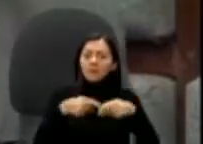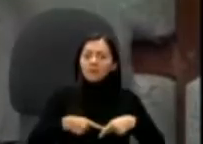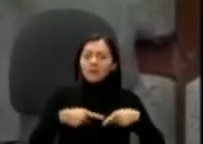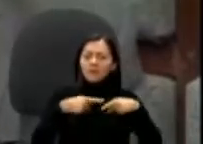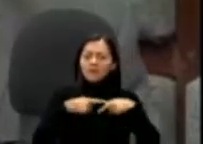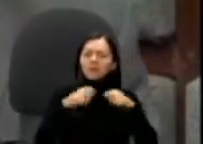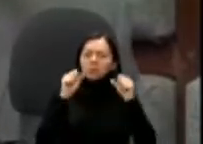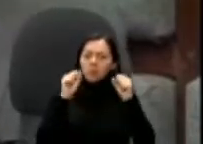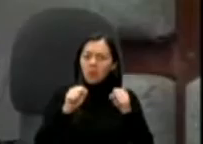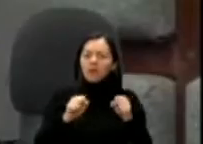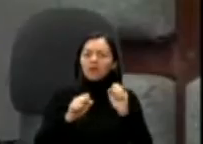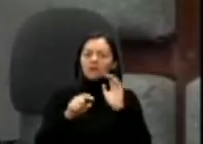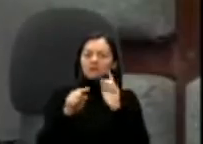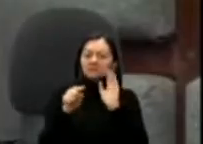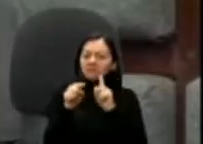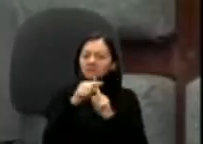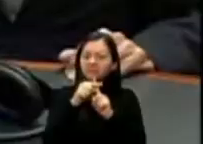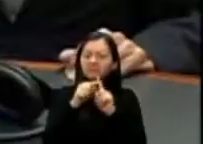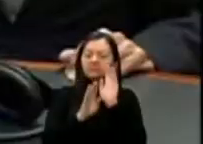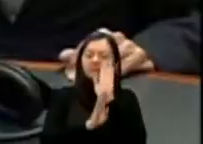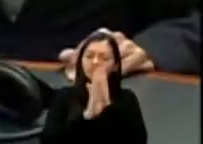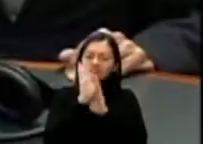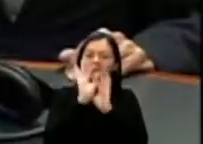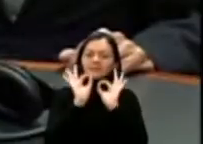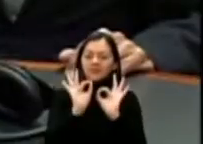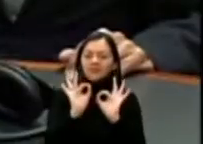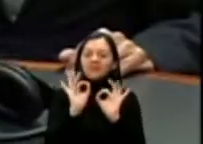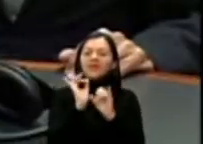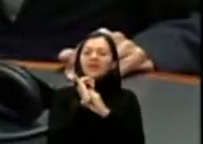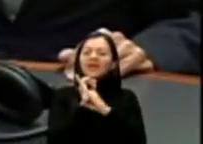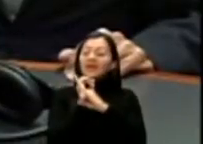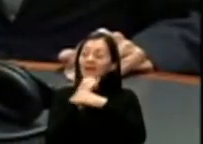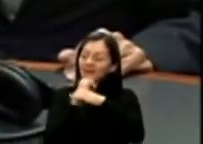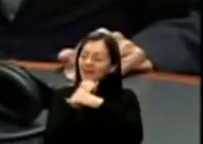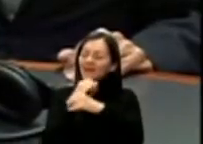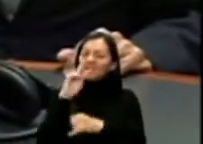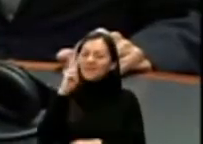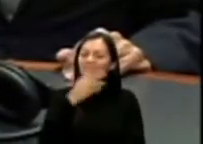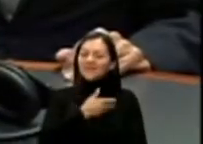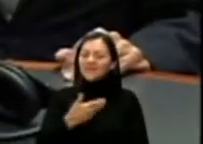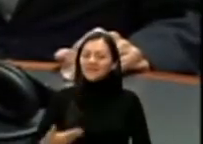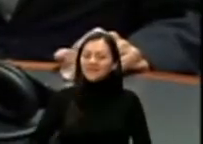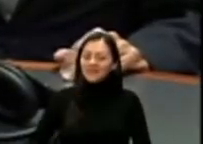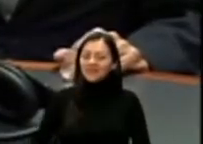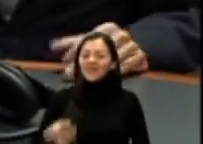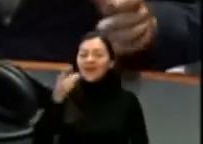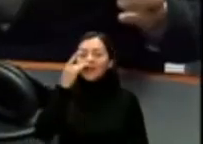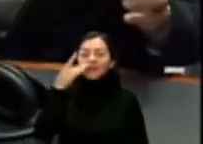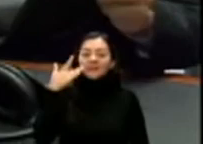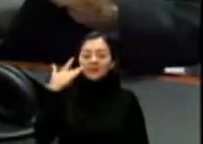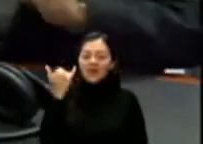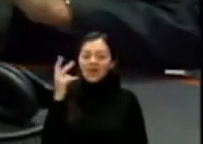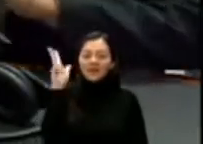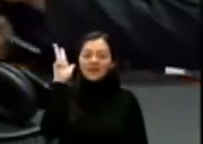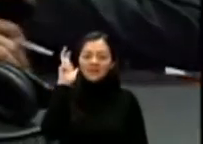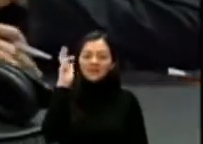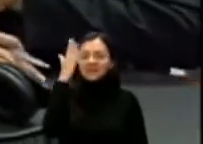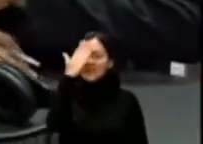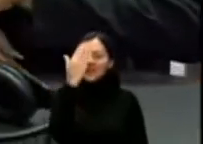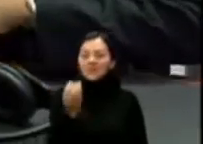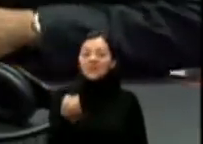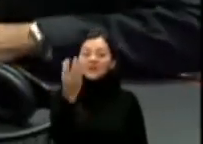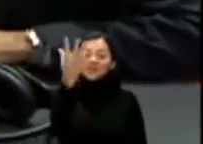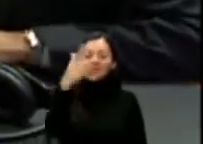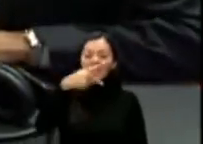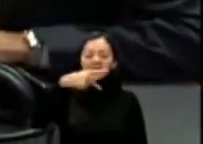nuestra amazonía ecuatoriana ingeniero vicepresidente muy buenos días la amazonía le escucha buenos días patricio un